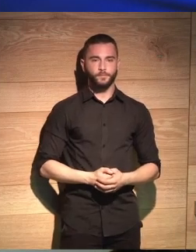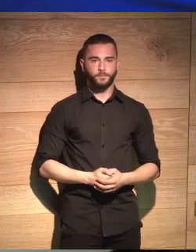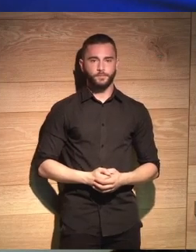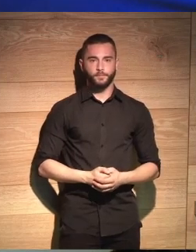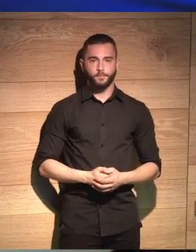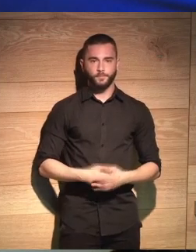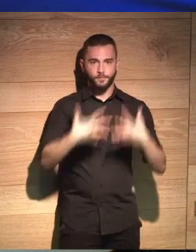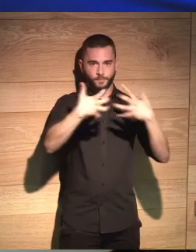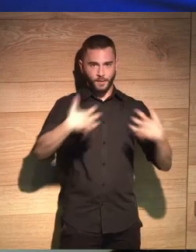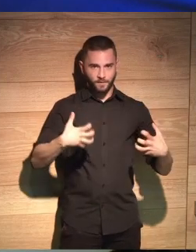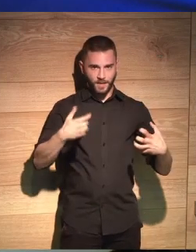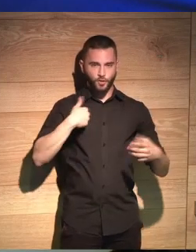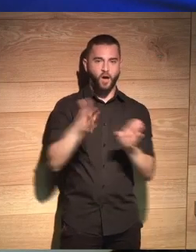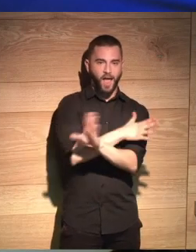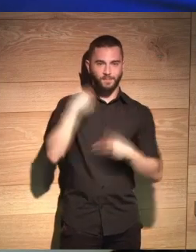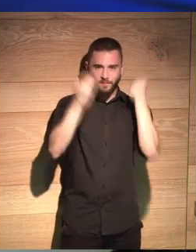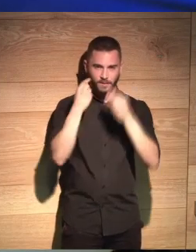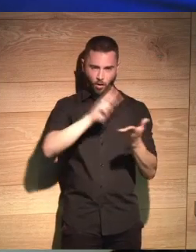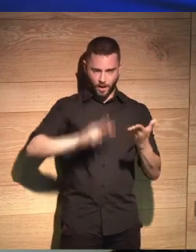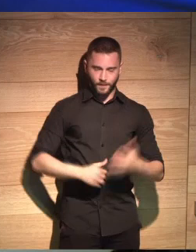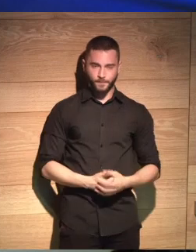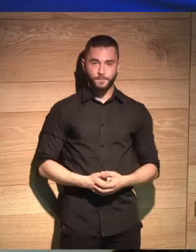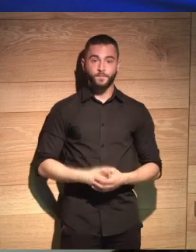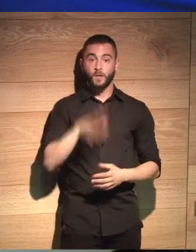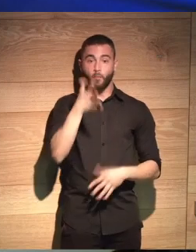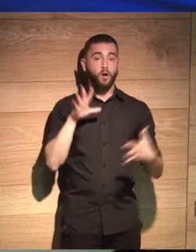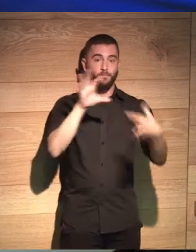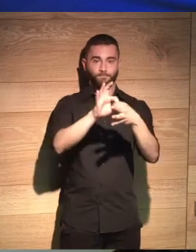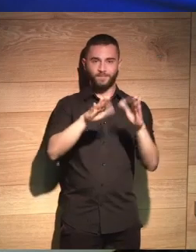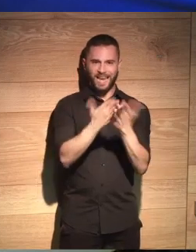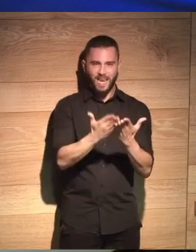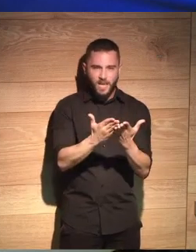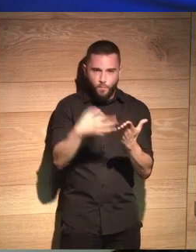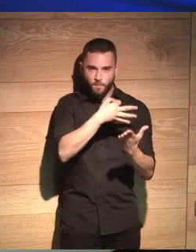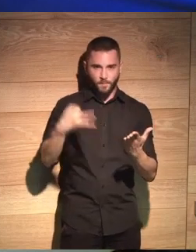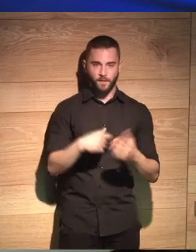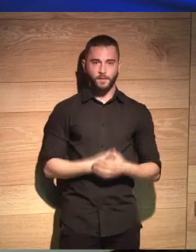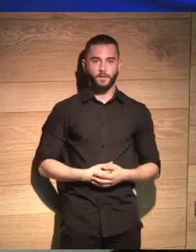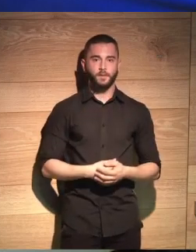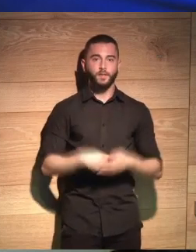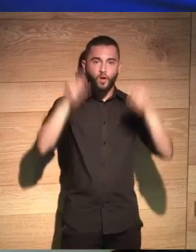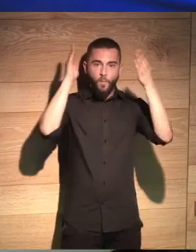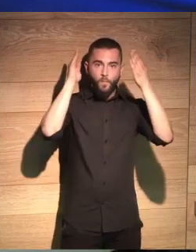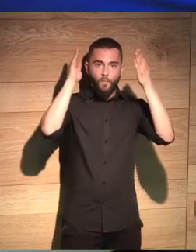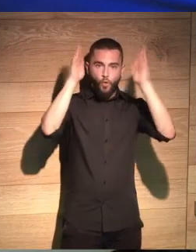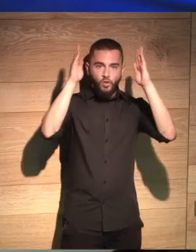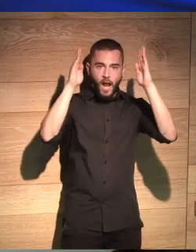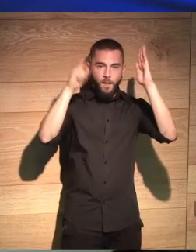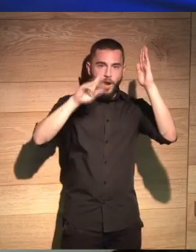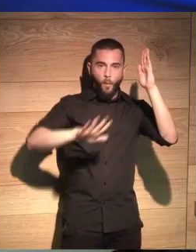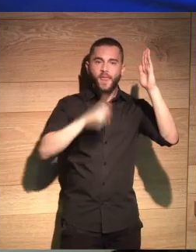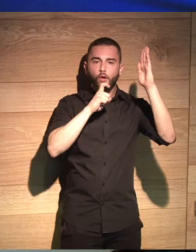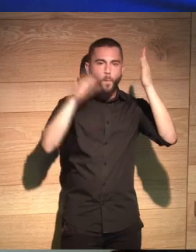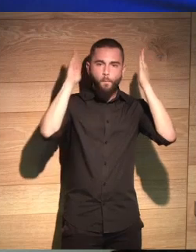estaba pensada para leértela, porque encaja muy bien con el libro. Dice, brutal, así me lo parece, brutal.